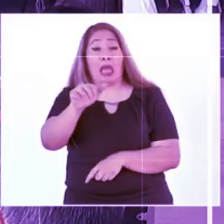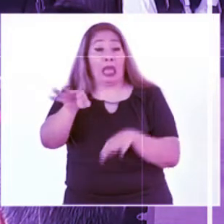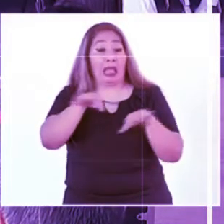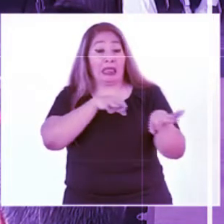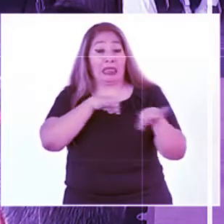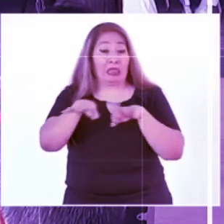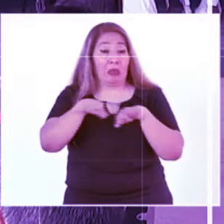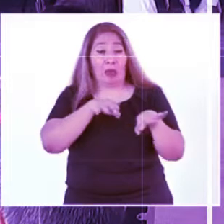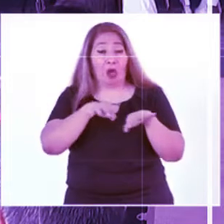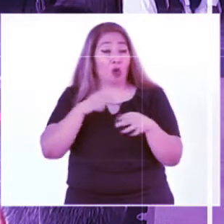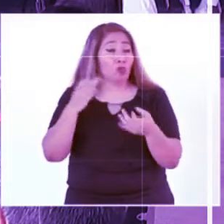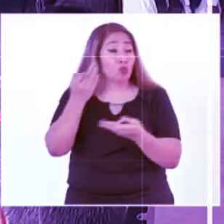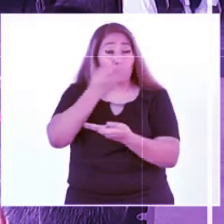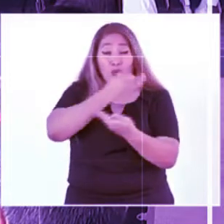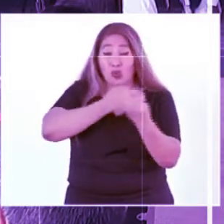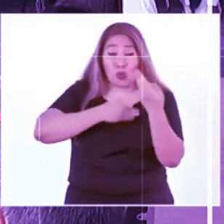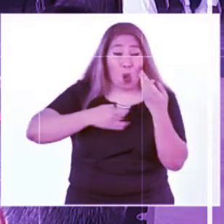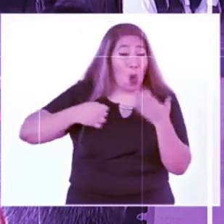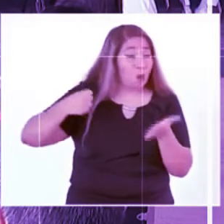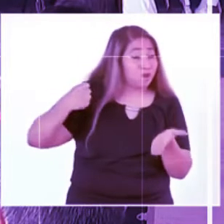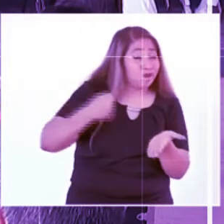lo vence todo.